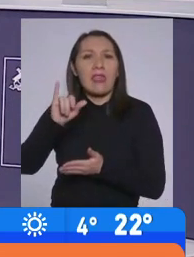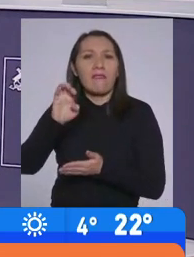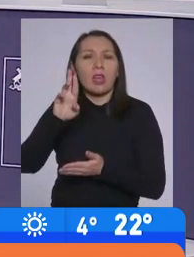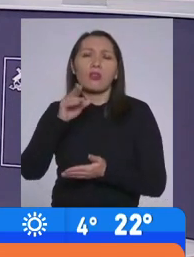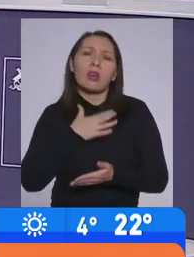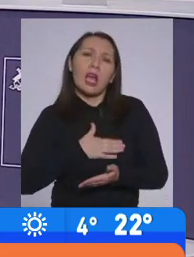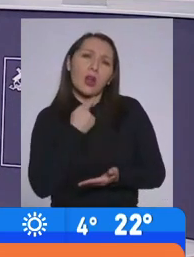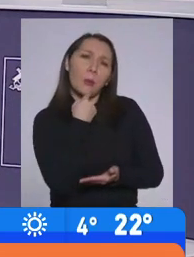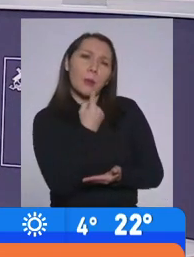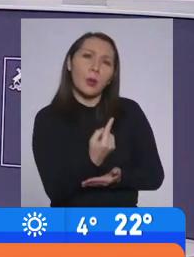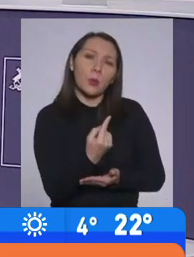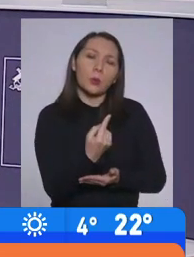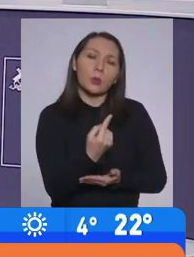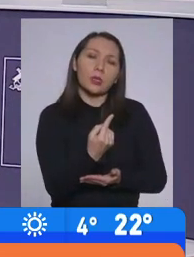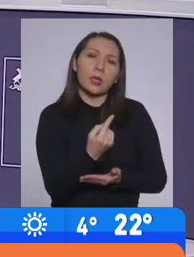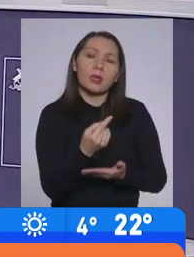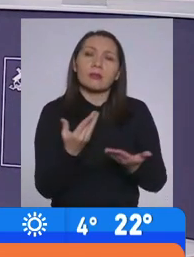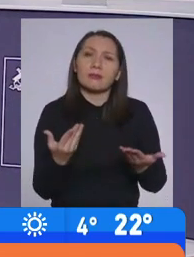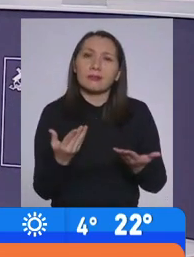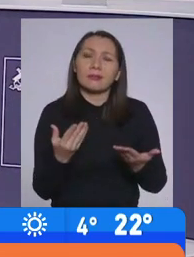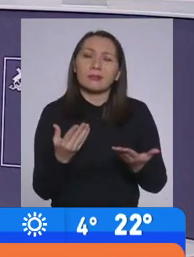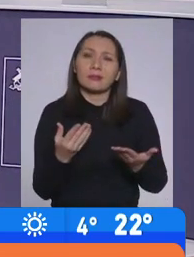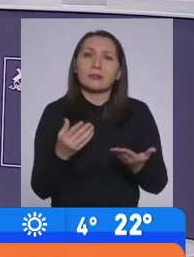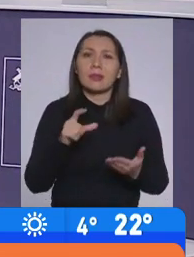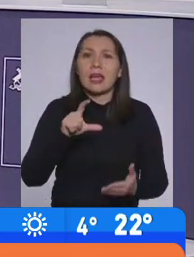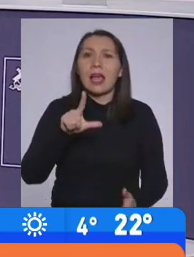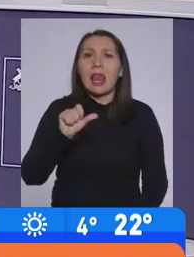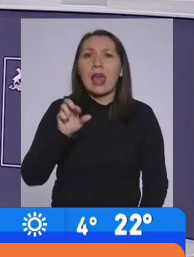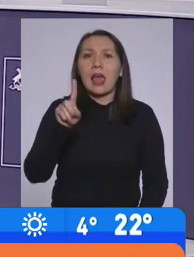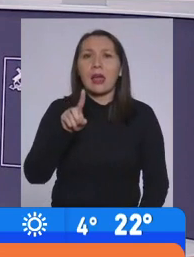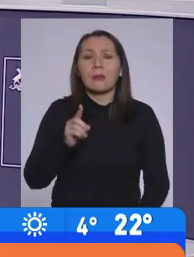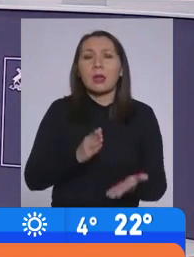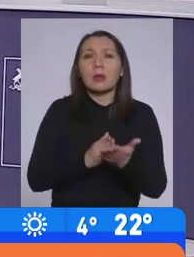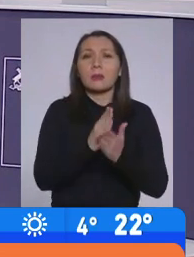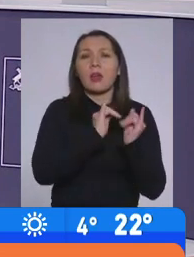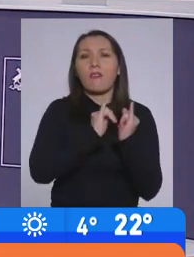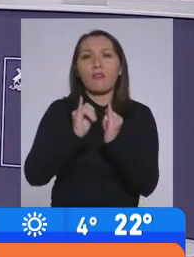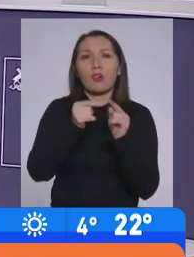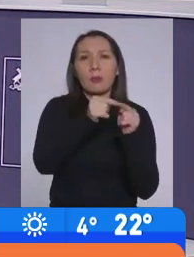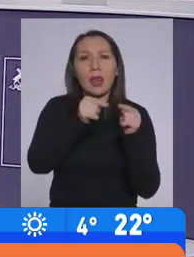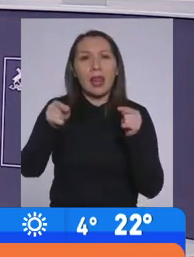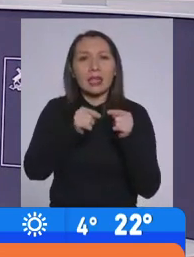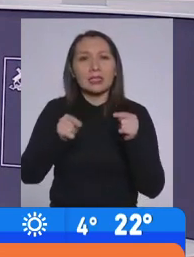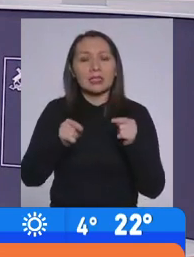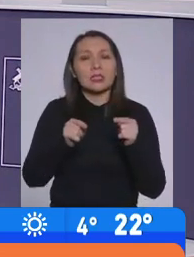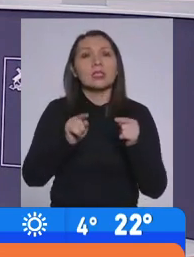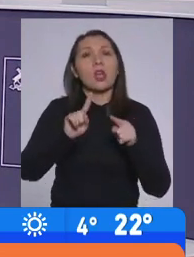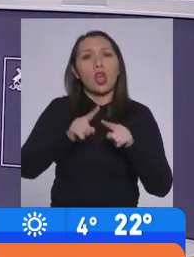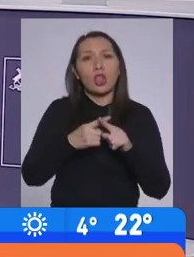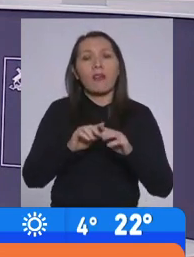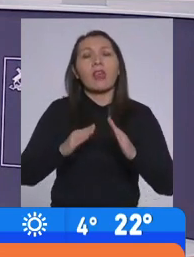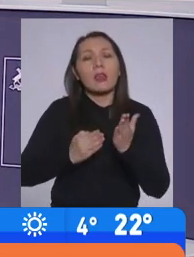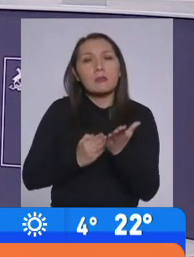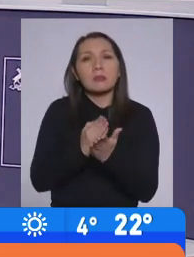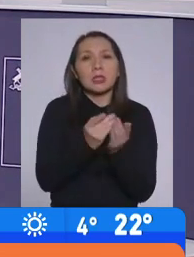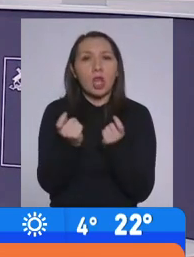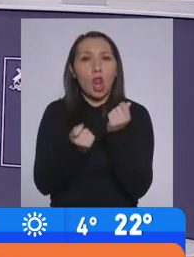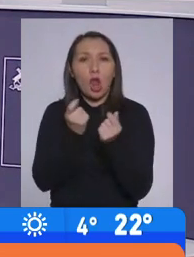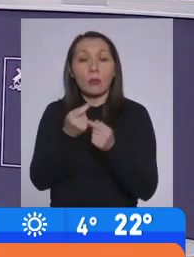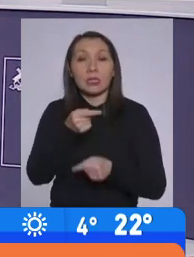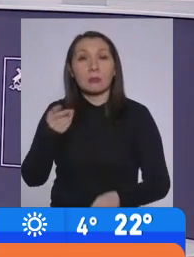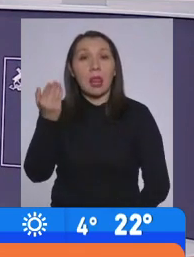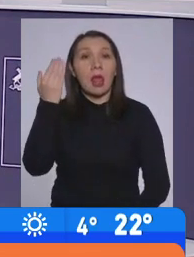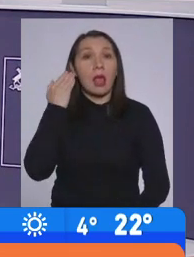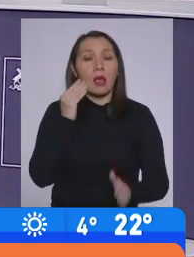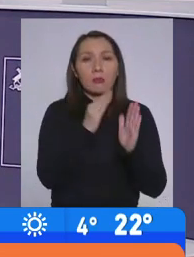queríamos preguntarle por qué el claves se comenzó a realizar un informe semanal sobre la apertura de la economía de hecho la semana pasada